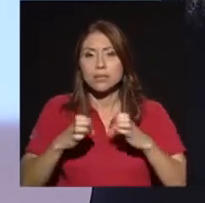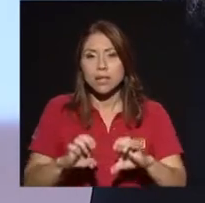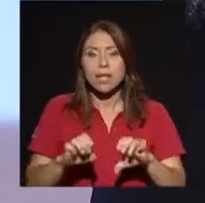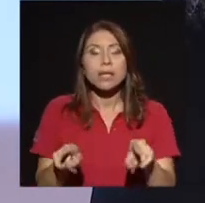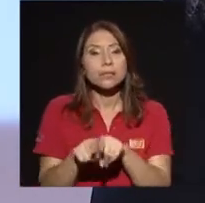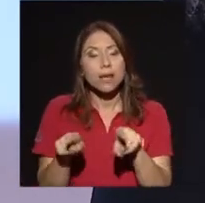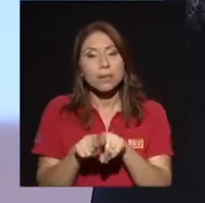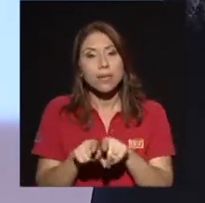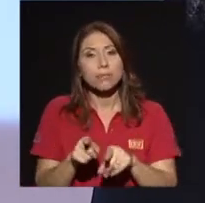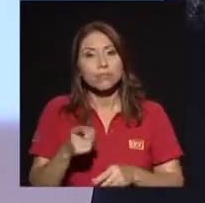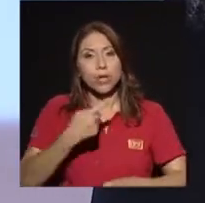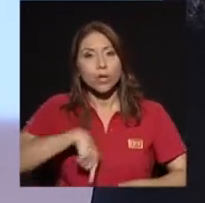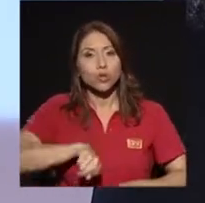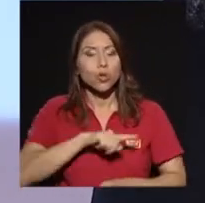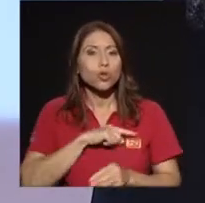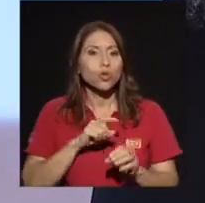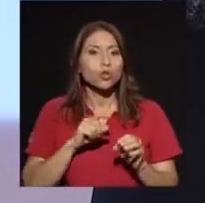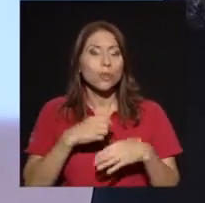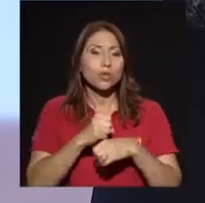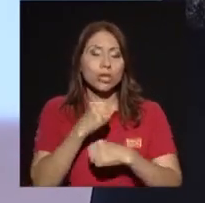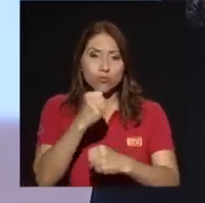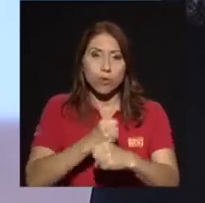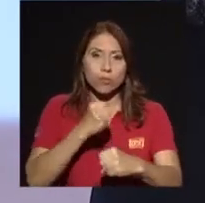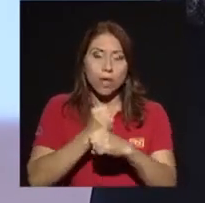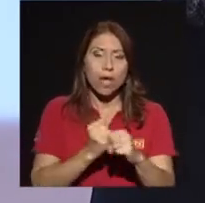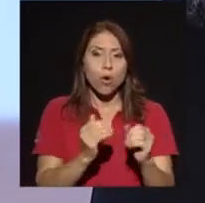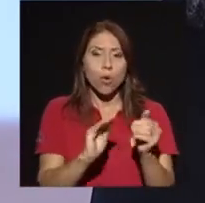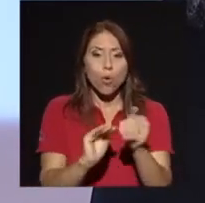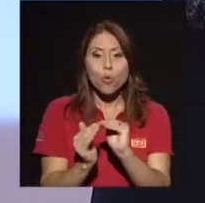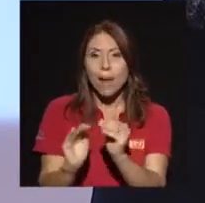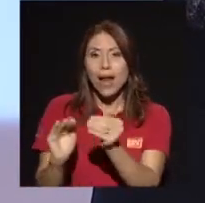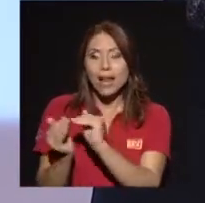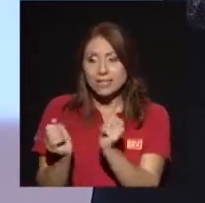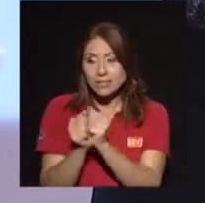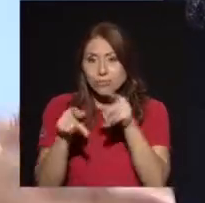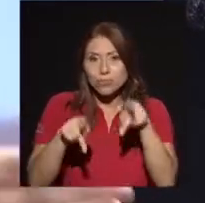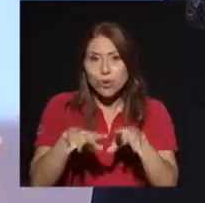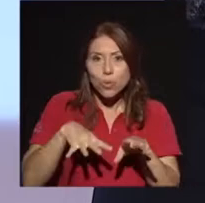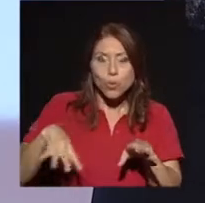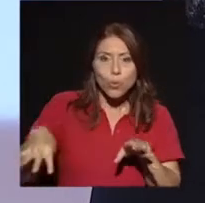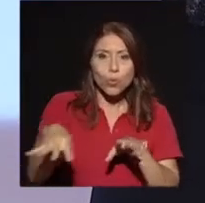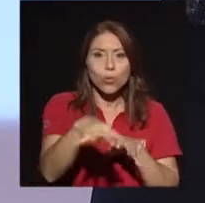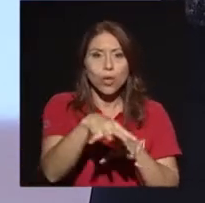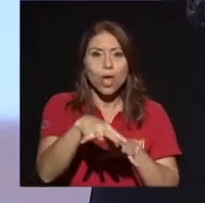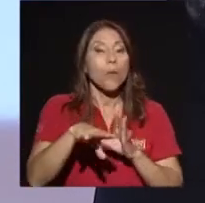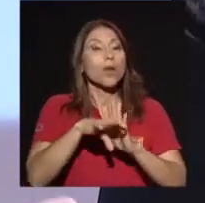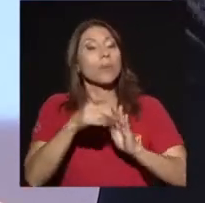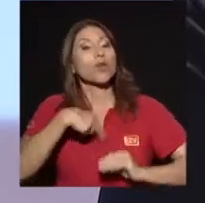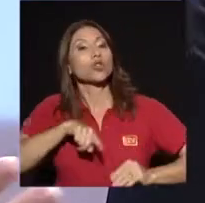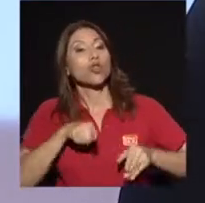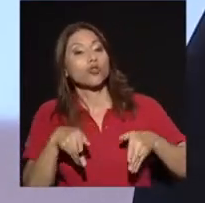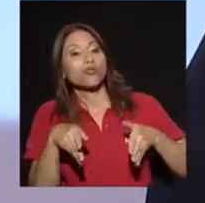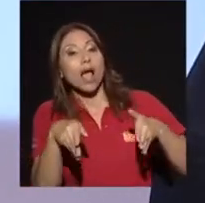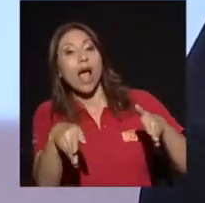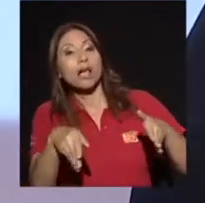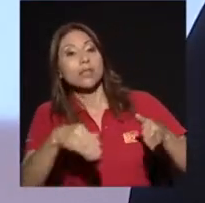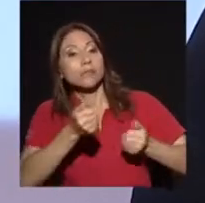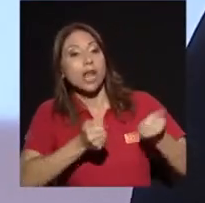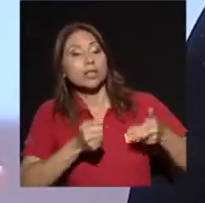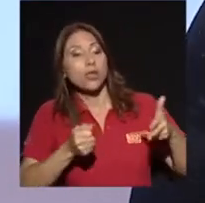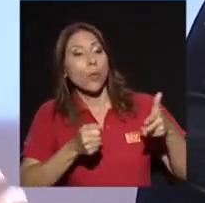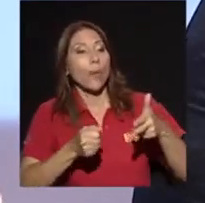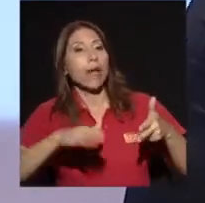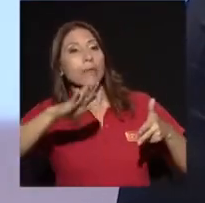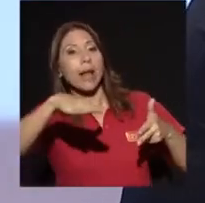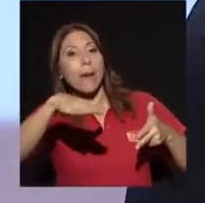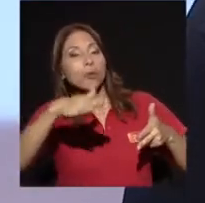hecho intervenciones urbanas en las cuales paramos el tránsito o intervenimos, digamos, a la